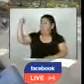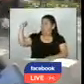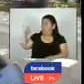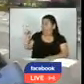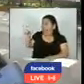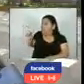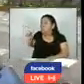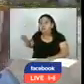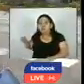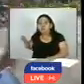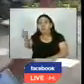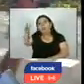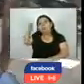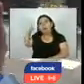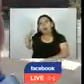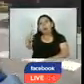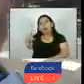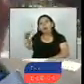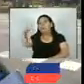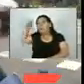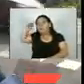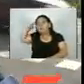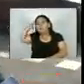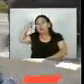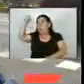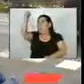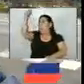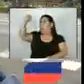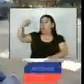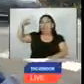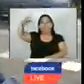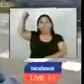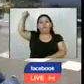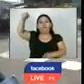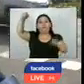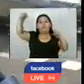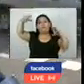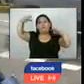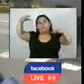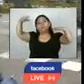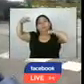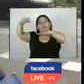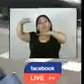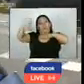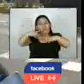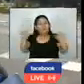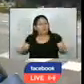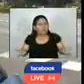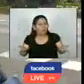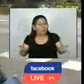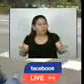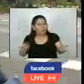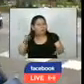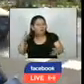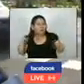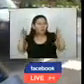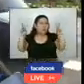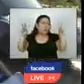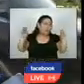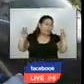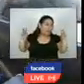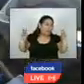el botoncito y automáticamente se va a aparecer el tráfico, ¿verdad? Sería de ver cómo va a ser en sí la dinámica también en ese